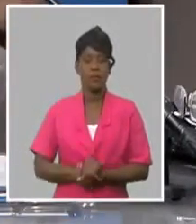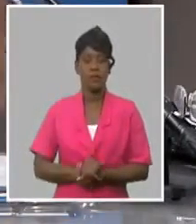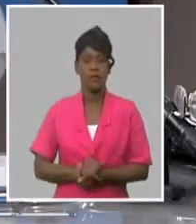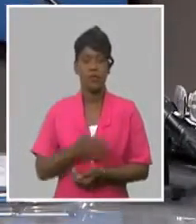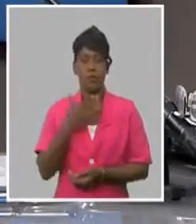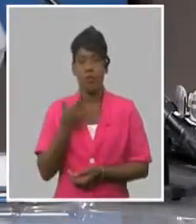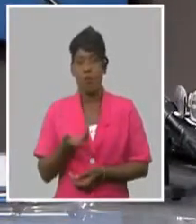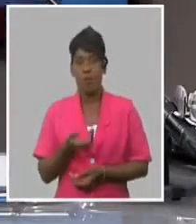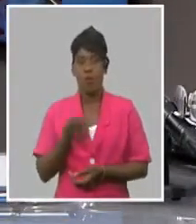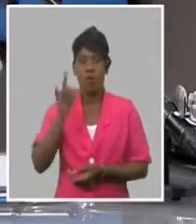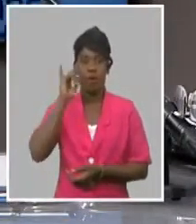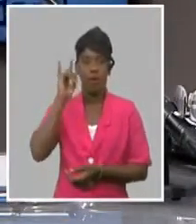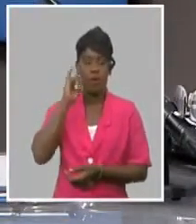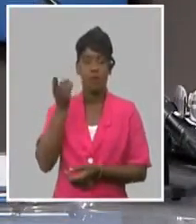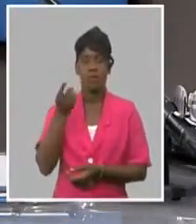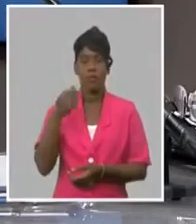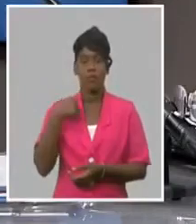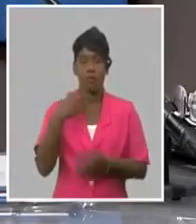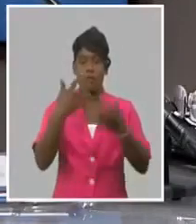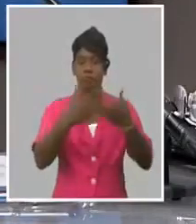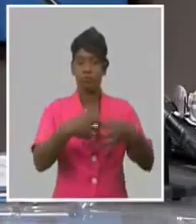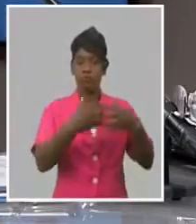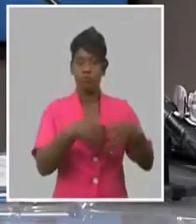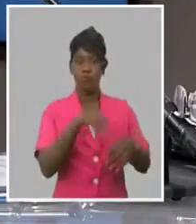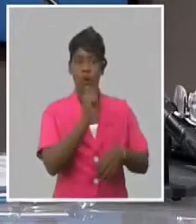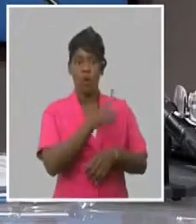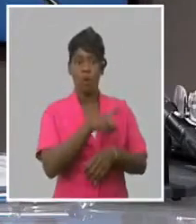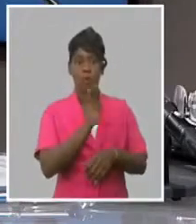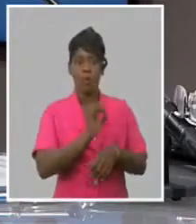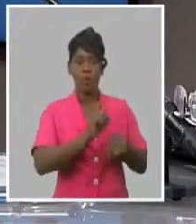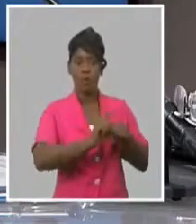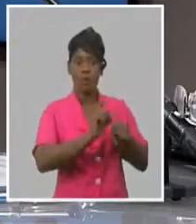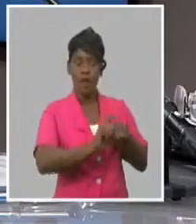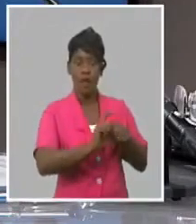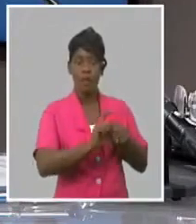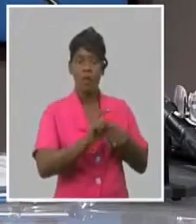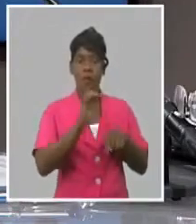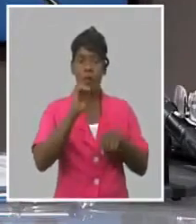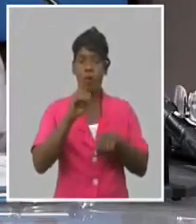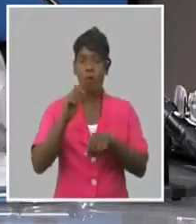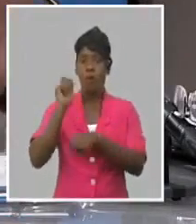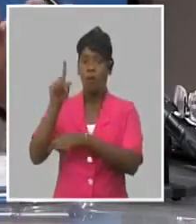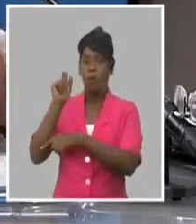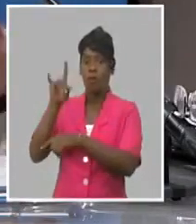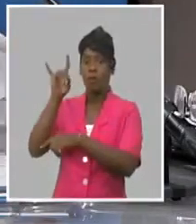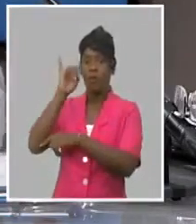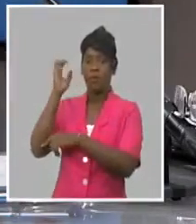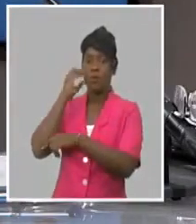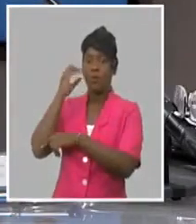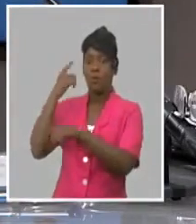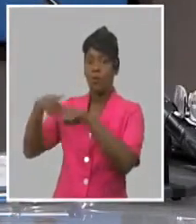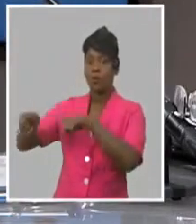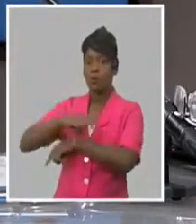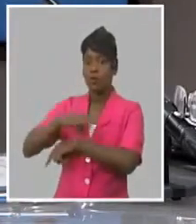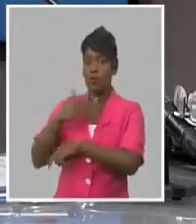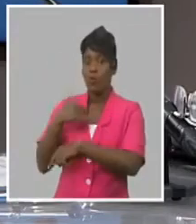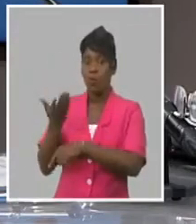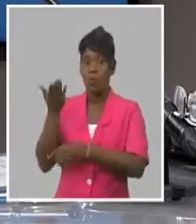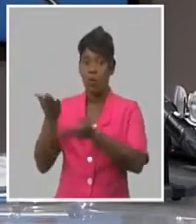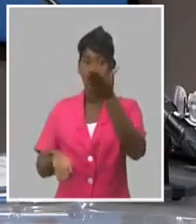importada, 3.000, no sé qué, los 300, los 5, cuando hagamos todo ese acomodo de la